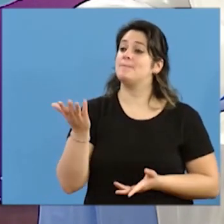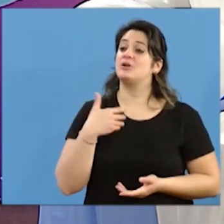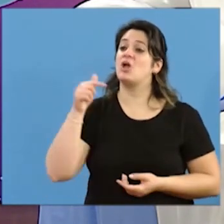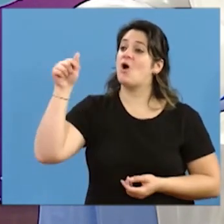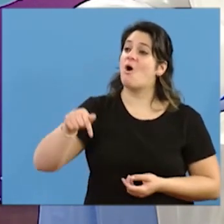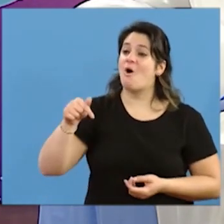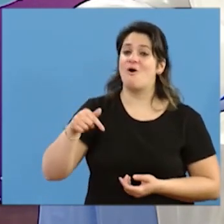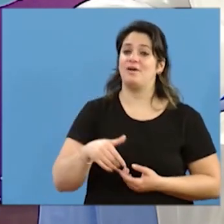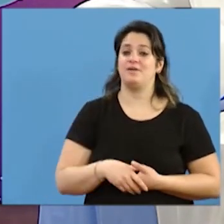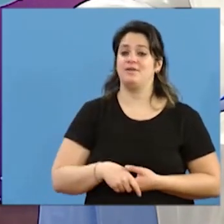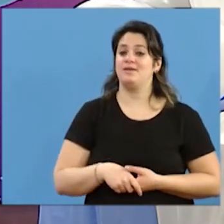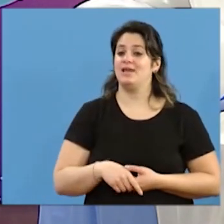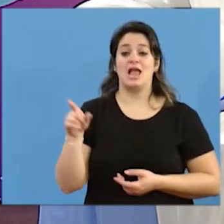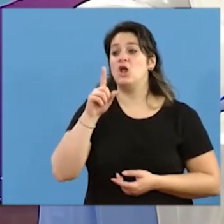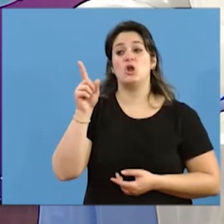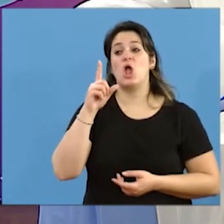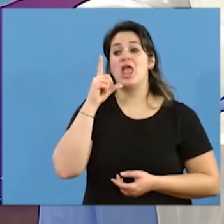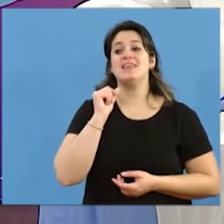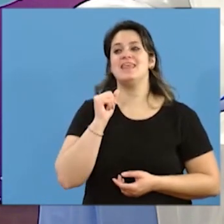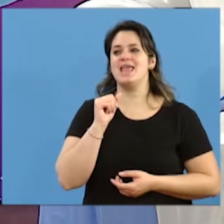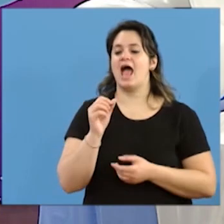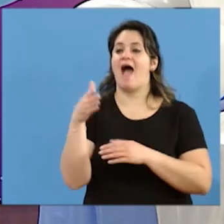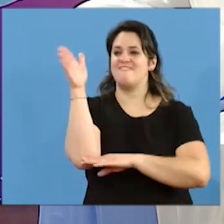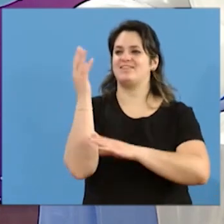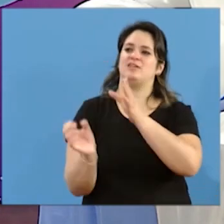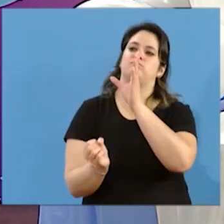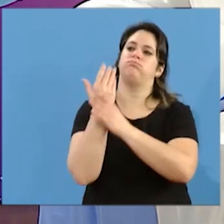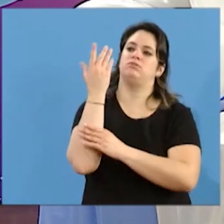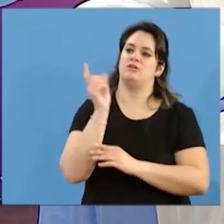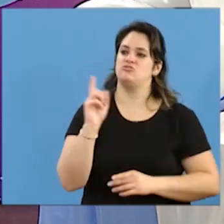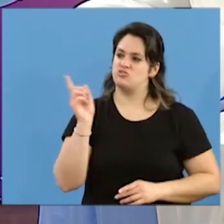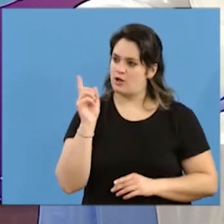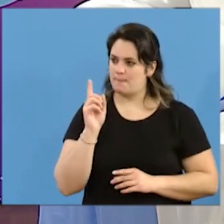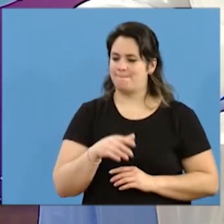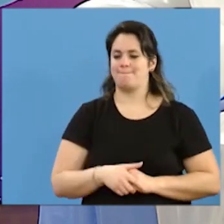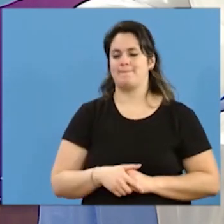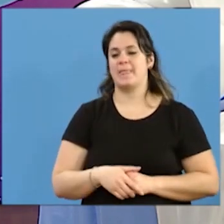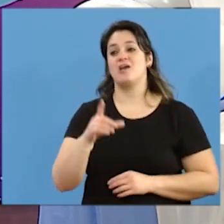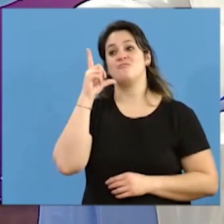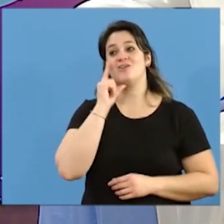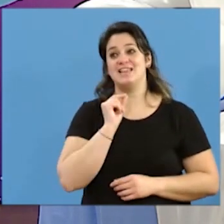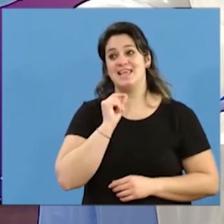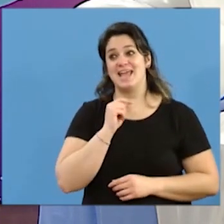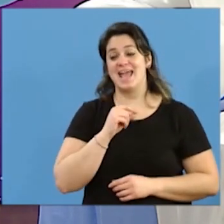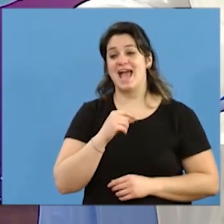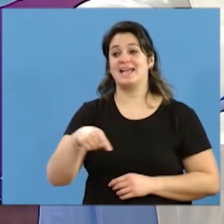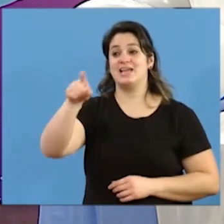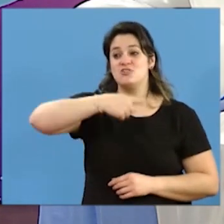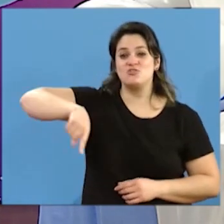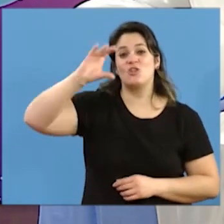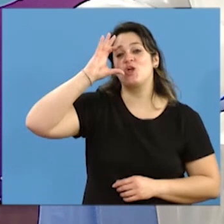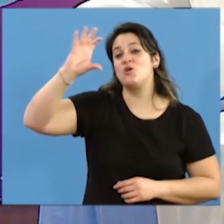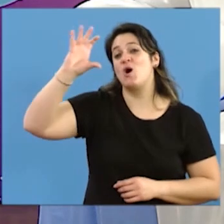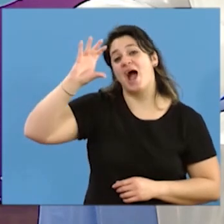hoy no fue el día que se creó la banderita. Fue el día que